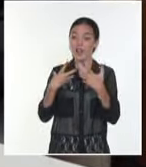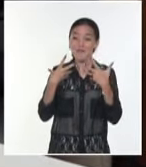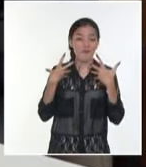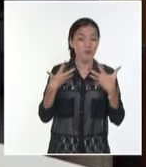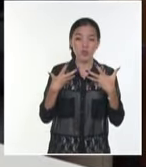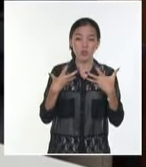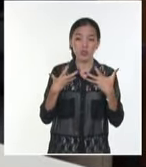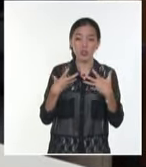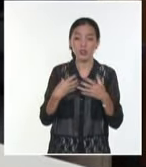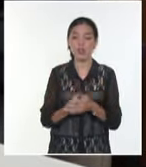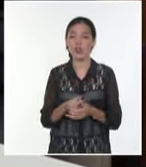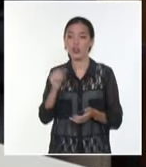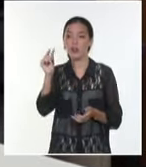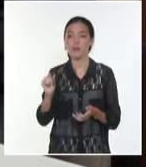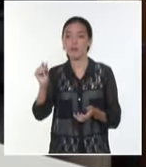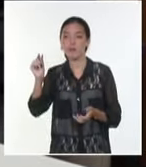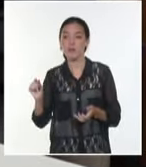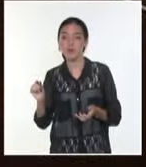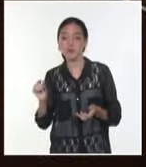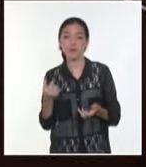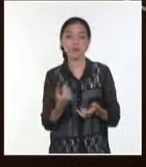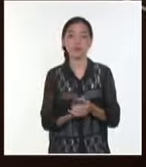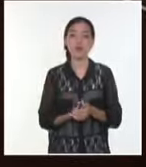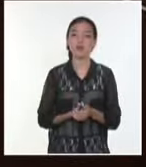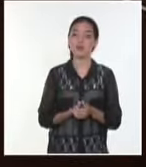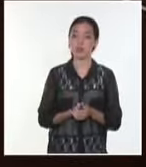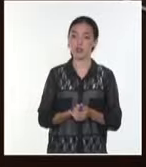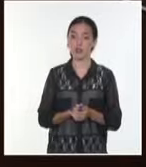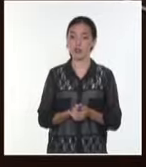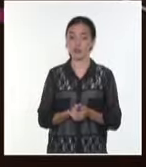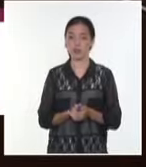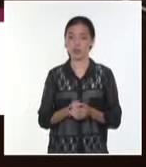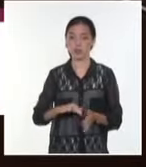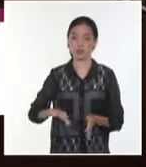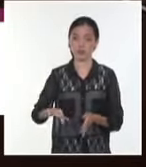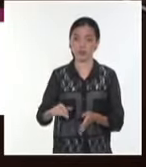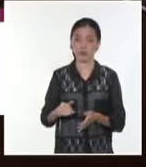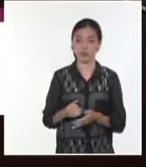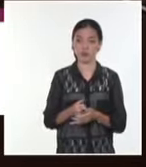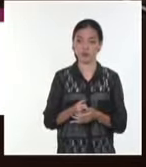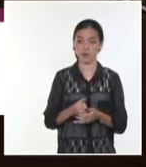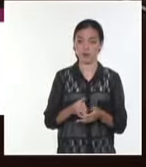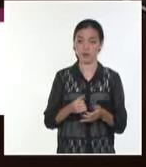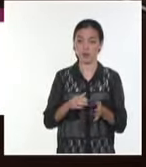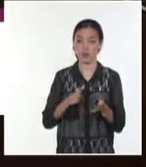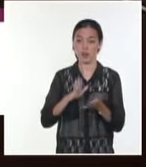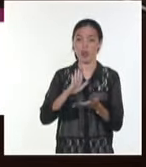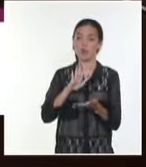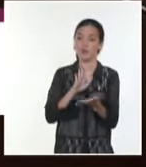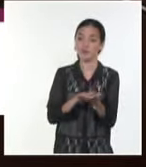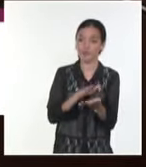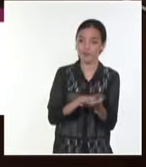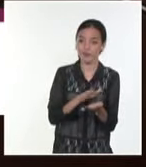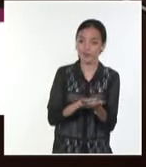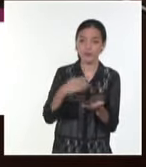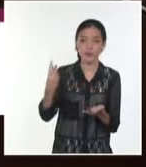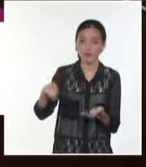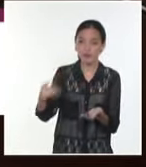el control, la disciplina y la motivación. Yo creo que la demostración práctica de lo que tenemos que hacer en estos momentos difíciles es